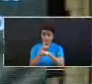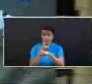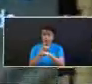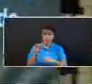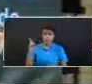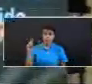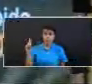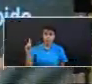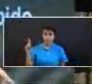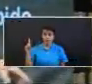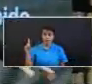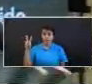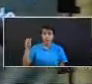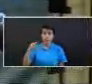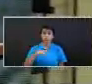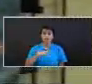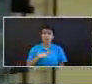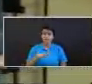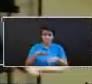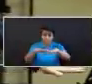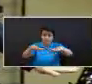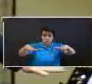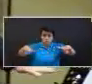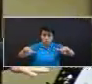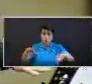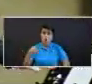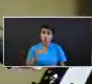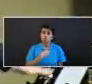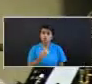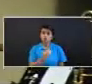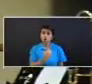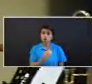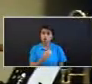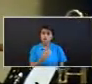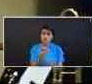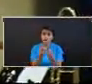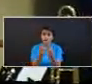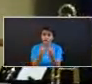donde ni piso tiene, ni solo tierra,